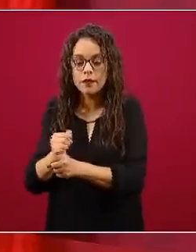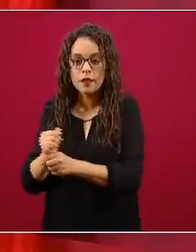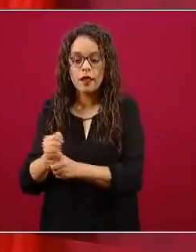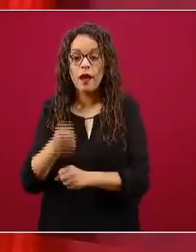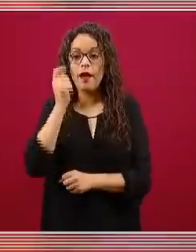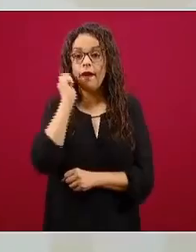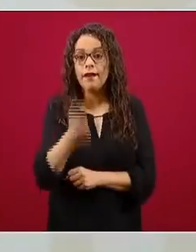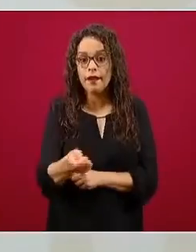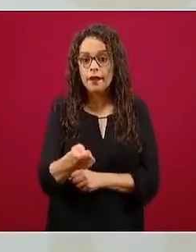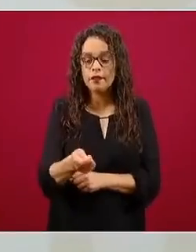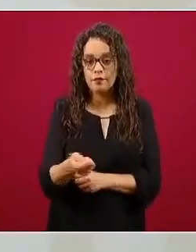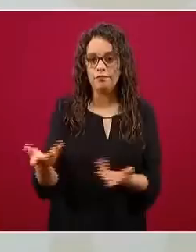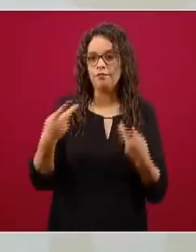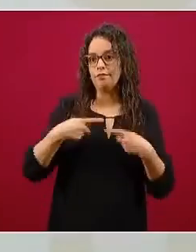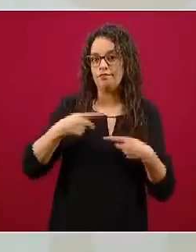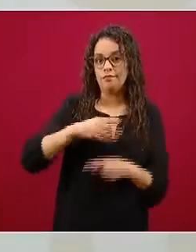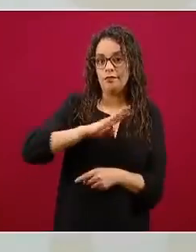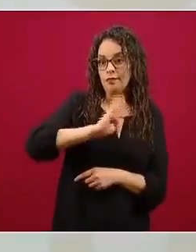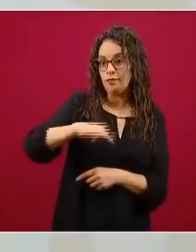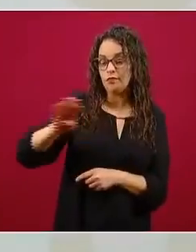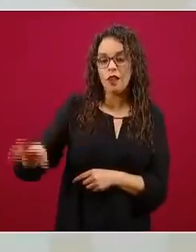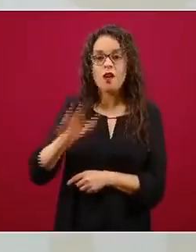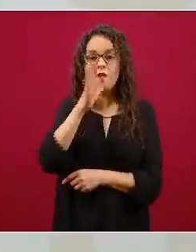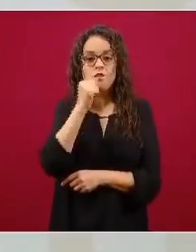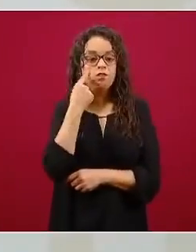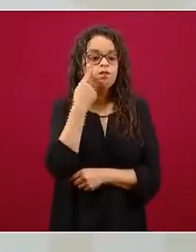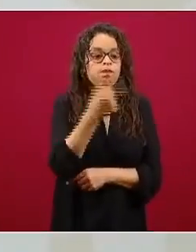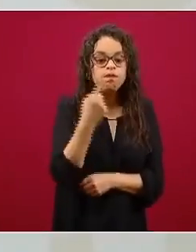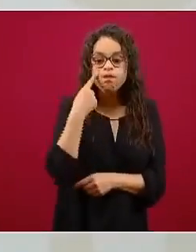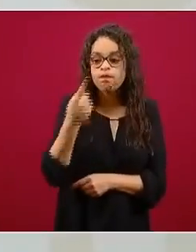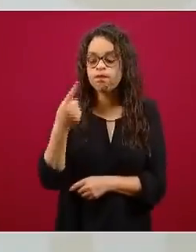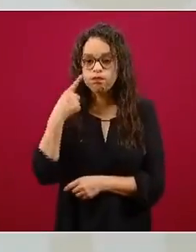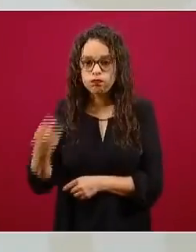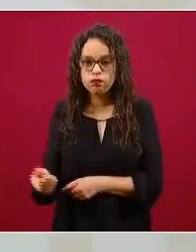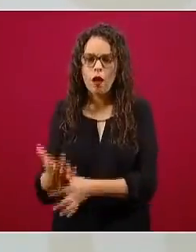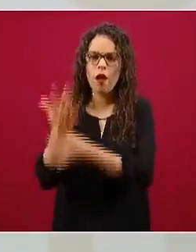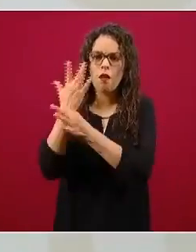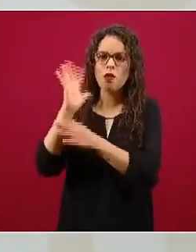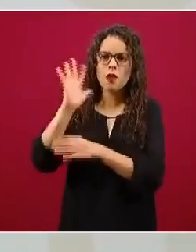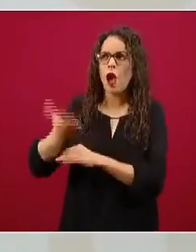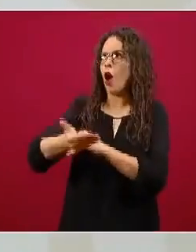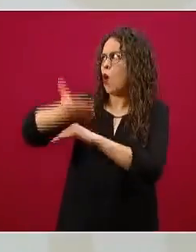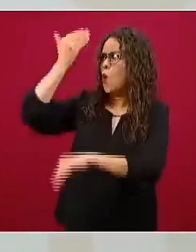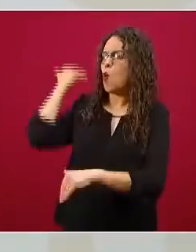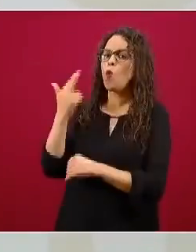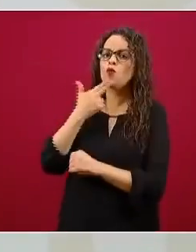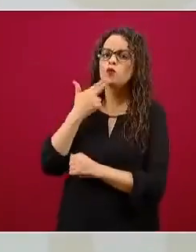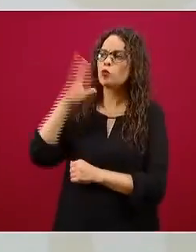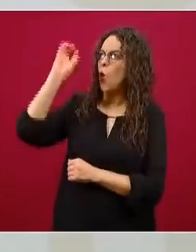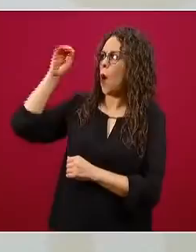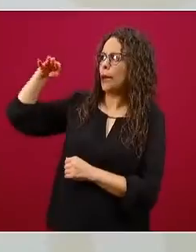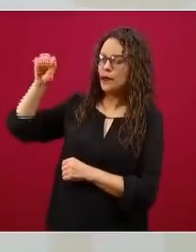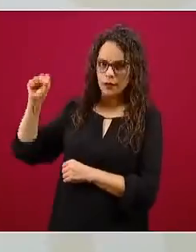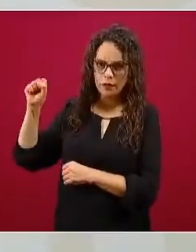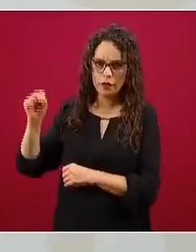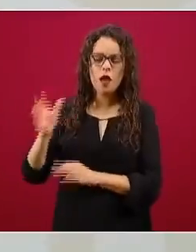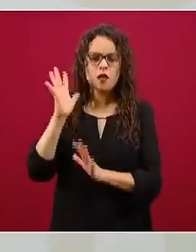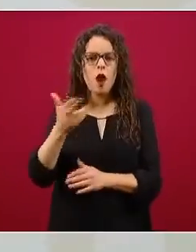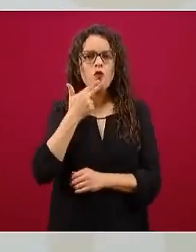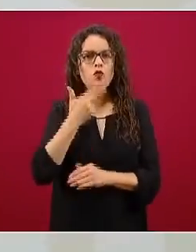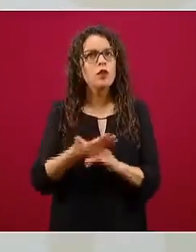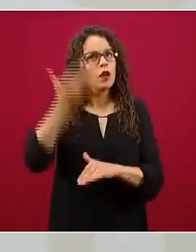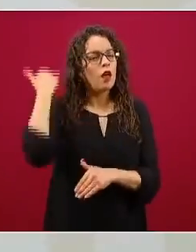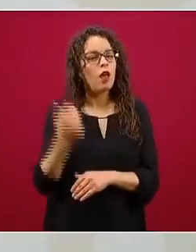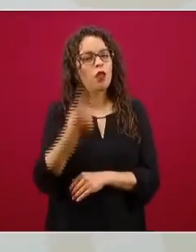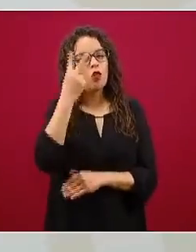de mortalidad que se usa por parte de la Organización Mundial de la Salud desde hace mucho tiempo. La usamos en 2009 con la pandemia de influenza,